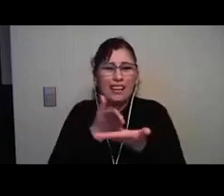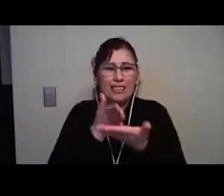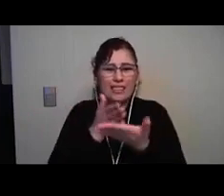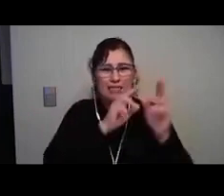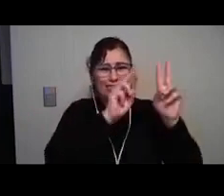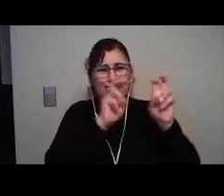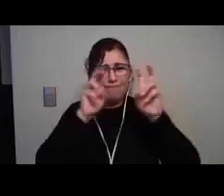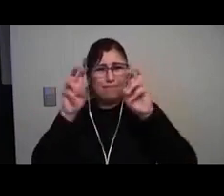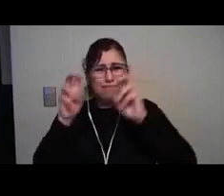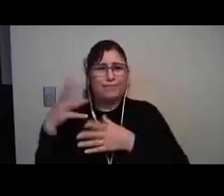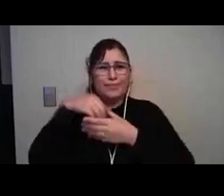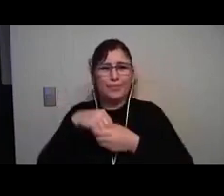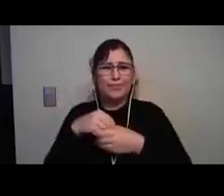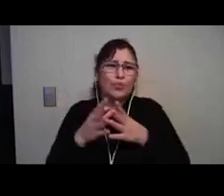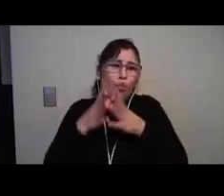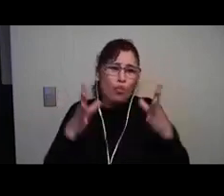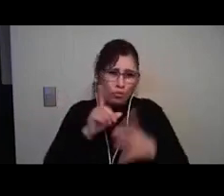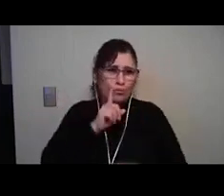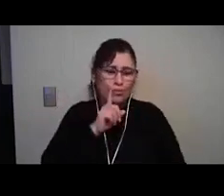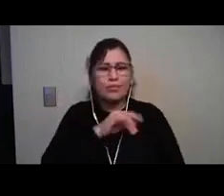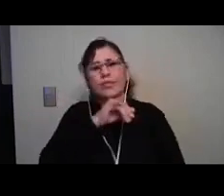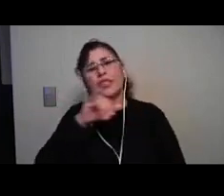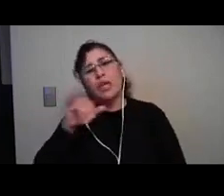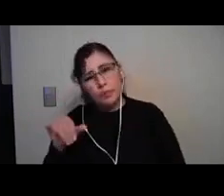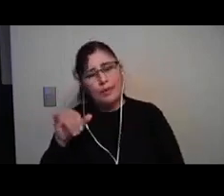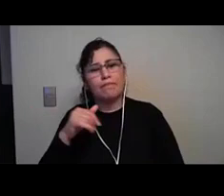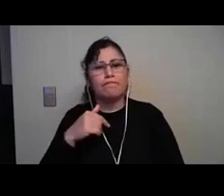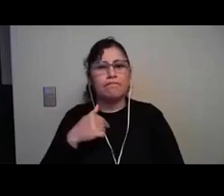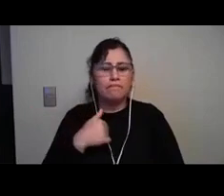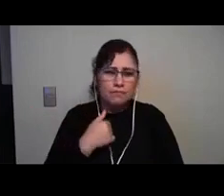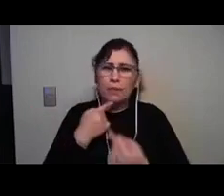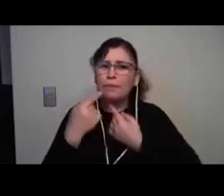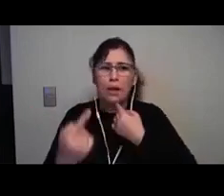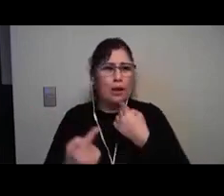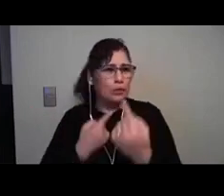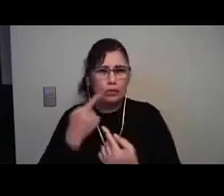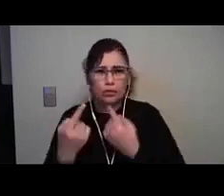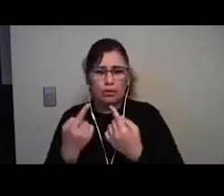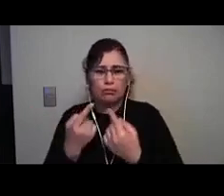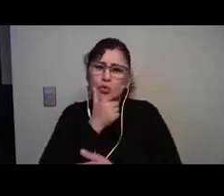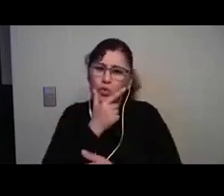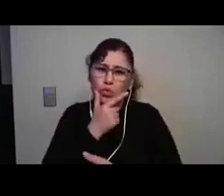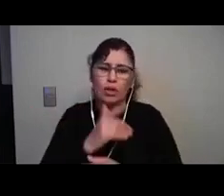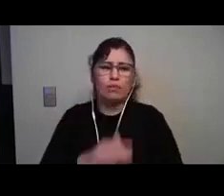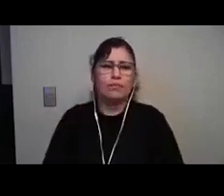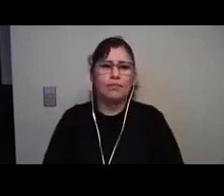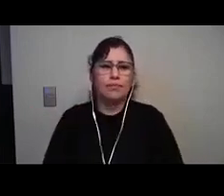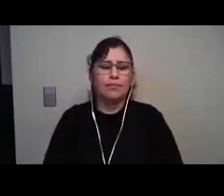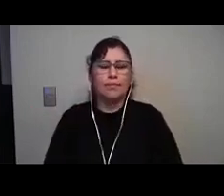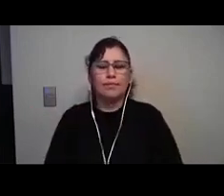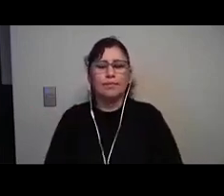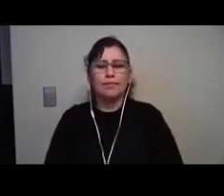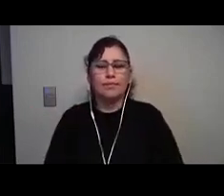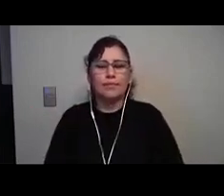que después de eso voy a dar pie a las preguntas. Y